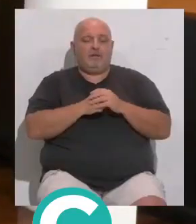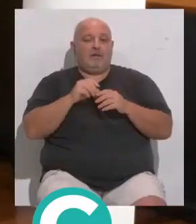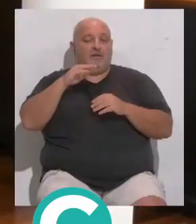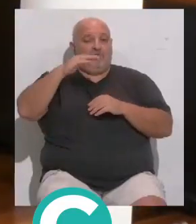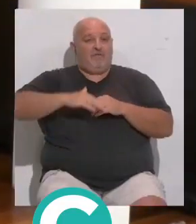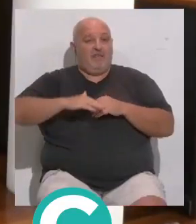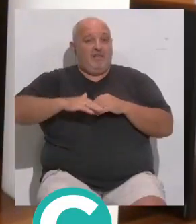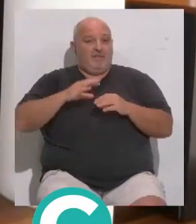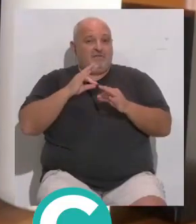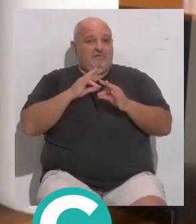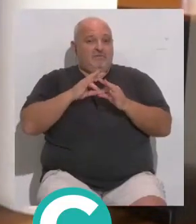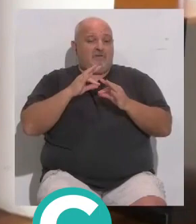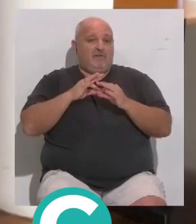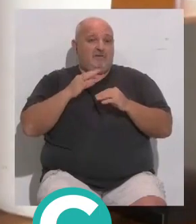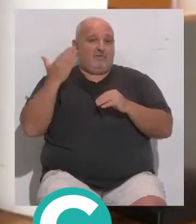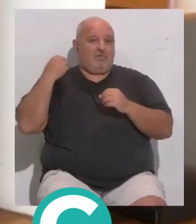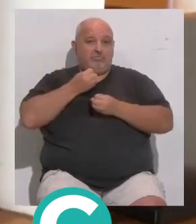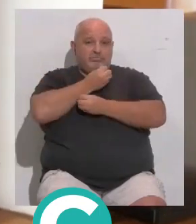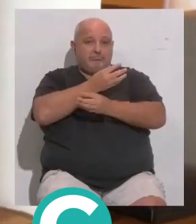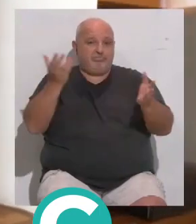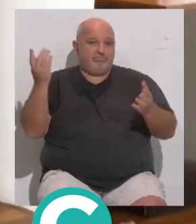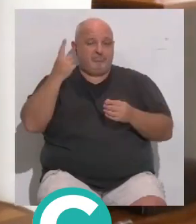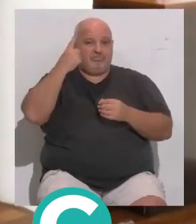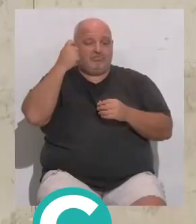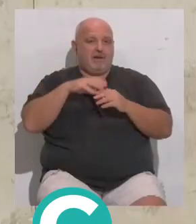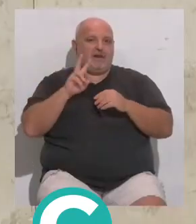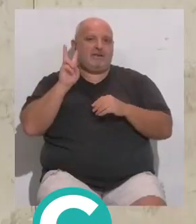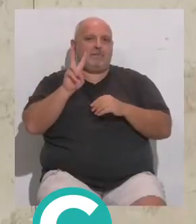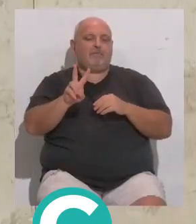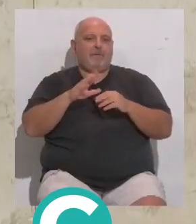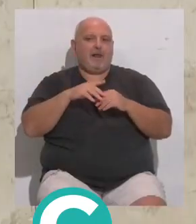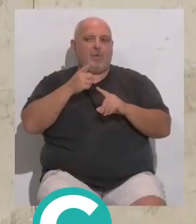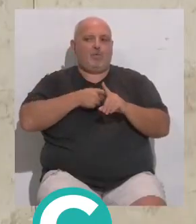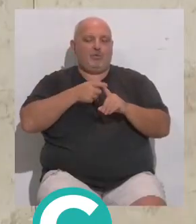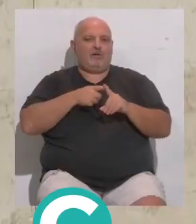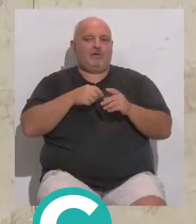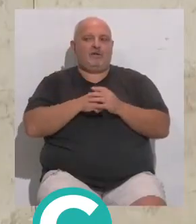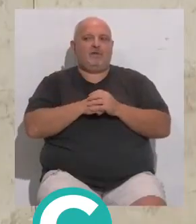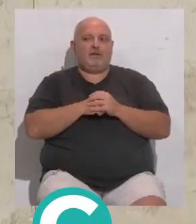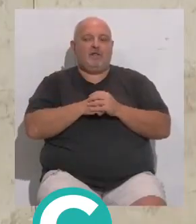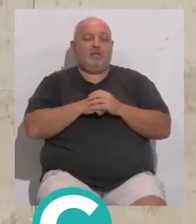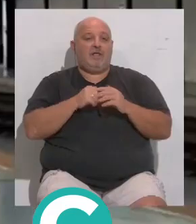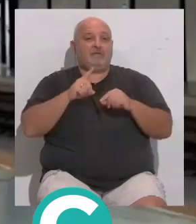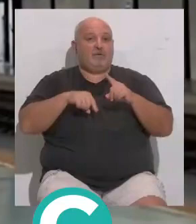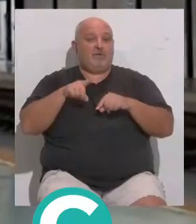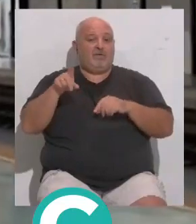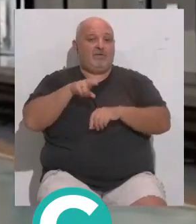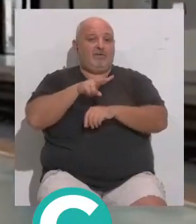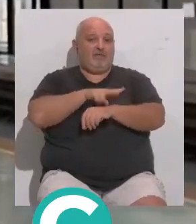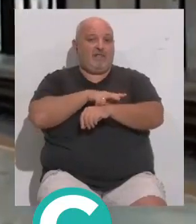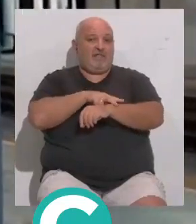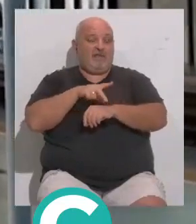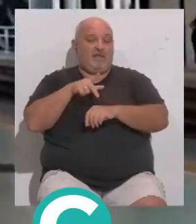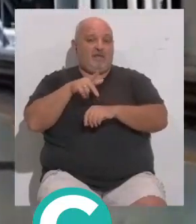Finales de septiembre era la fecha dada por la Junta de Andalucía para que el tranvía circulara por la Bahía de Cádiz. Según la delegada del Gobierno